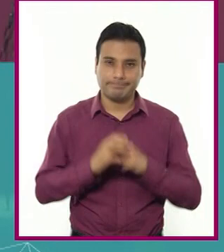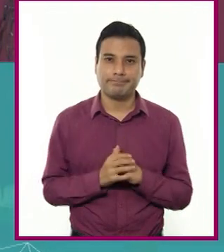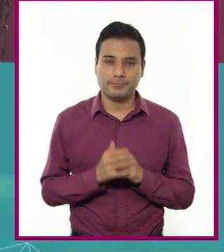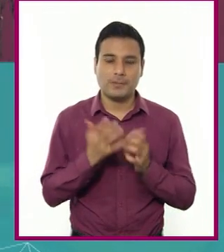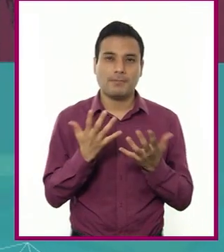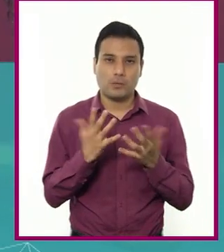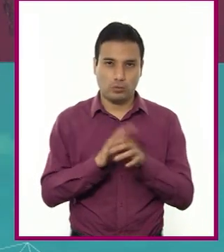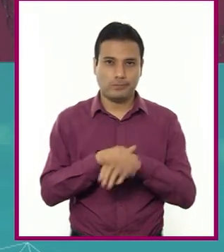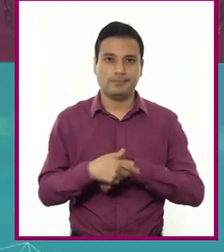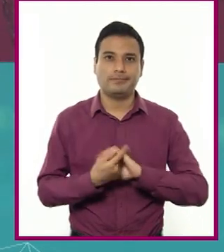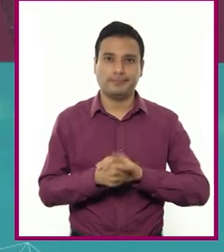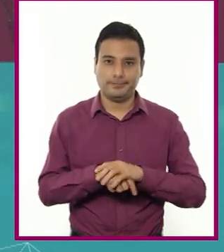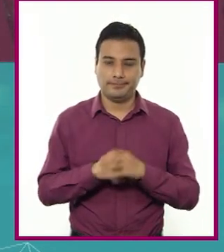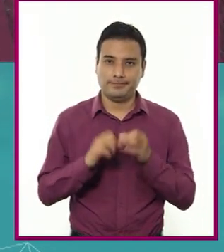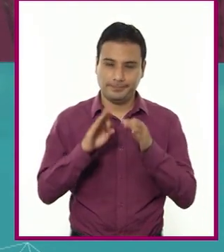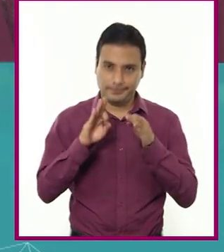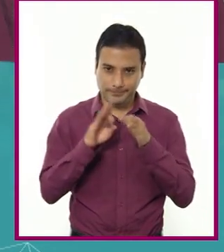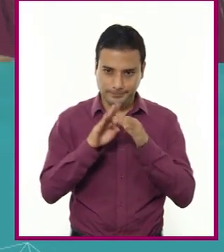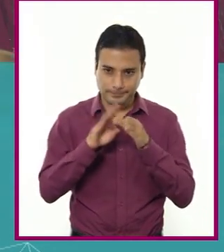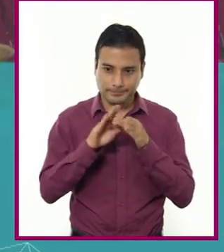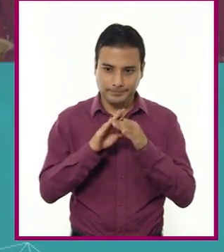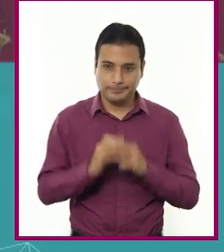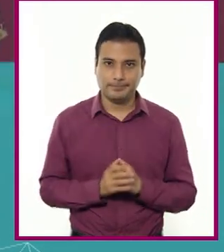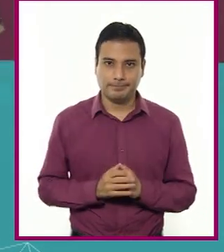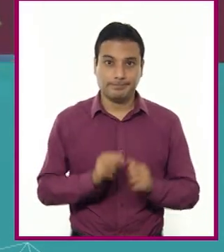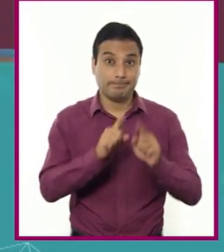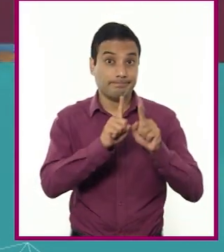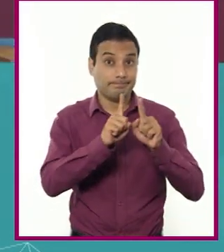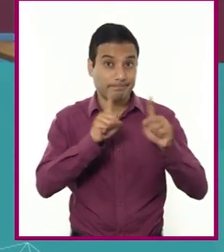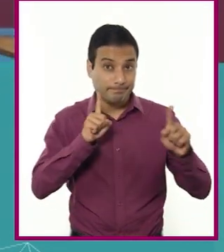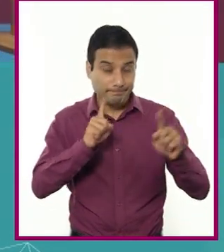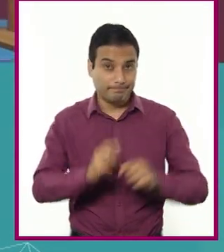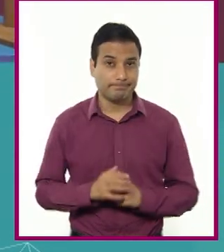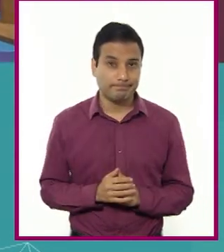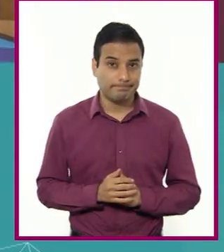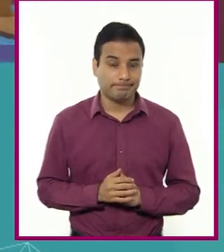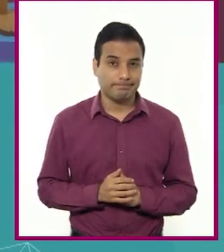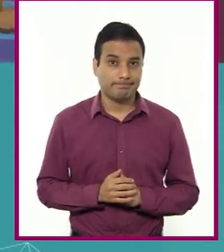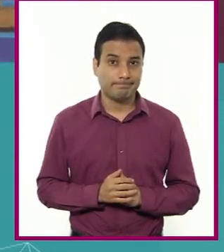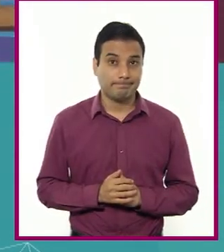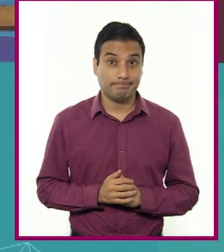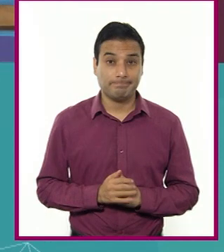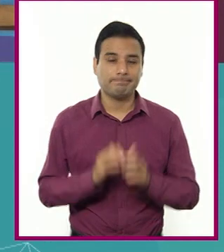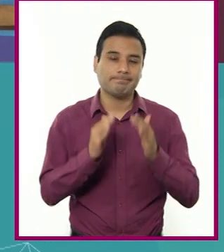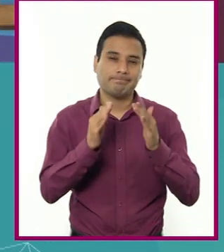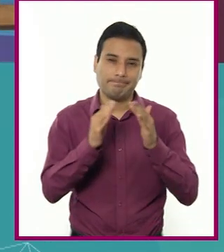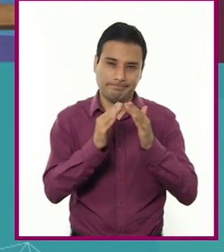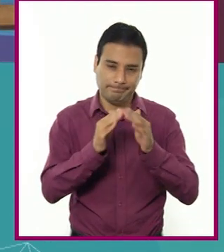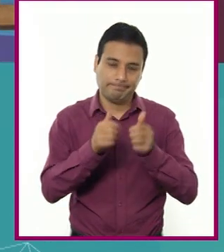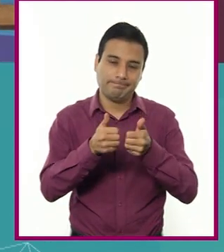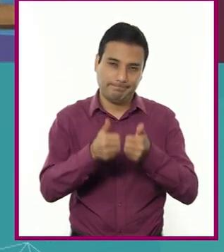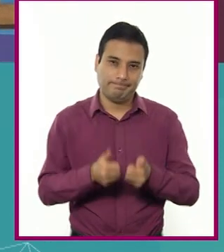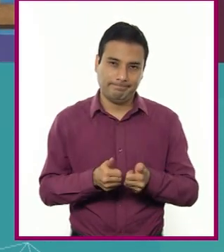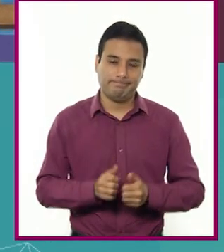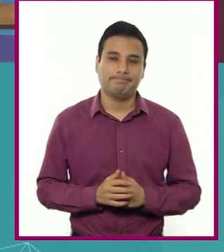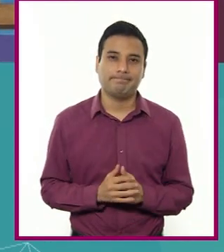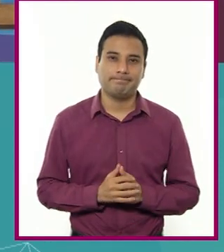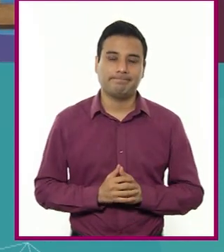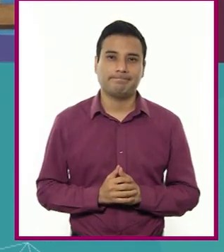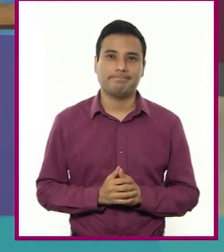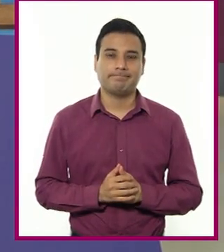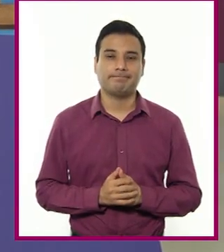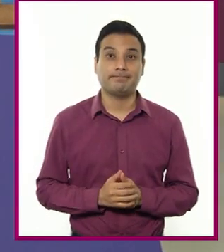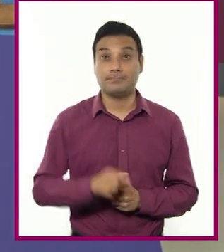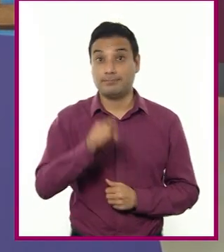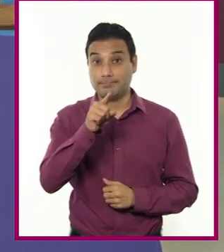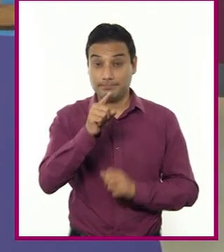lavarse las manos frecuentemente, mantener la sana distancia y, si no es necesario, no salir de casa. Al